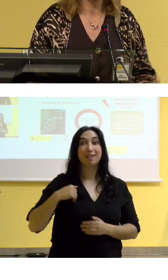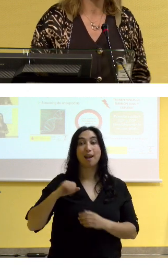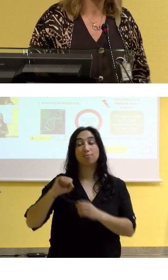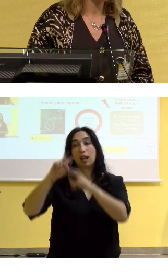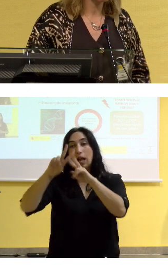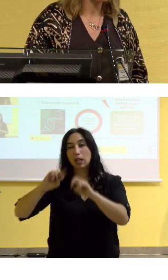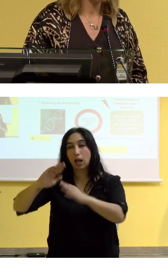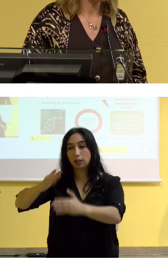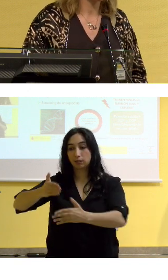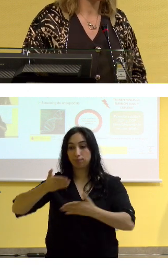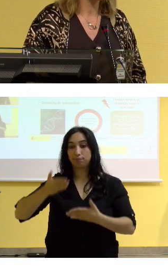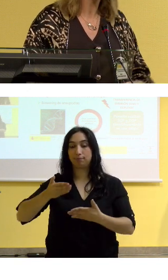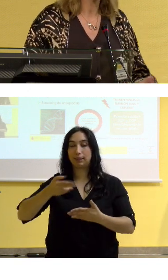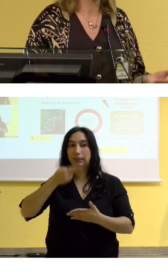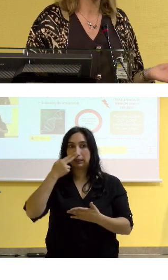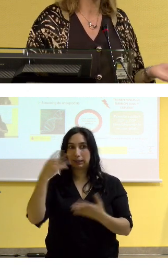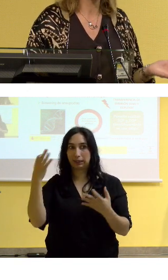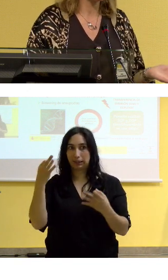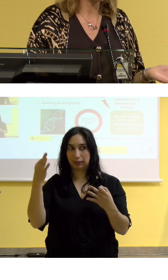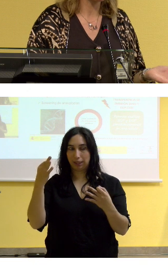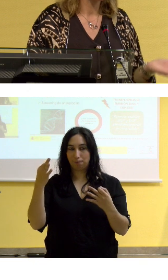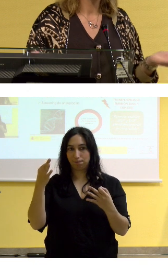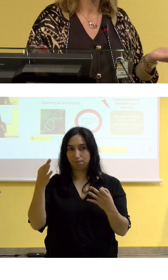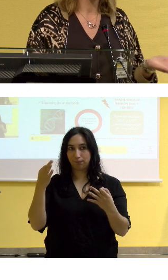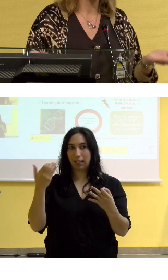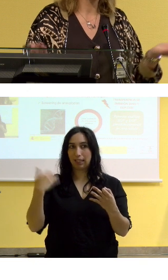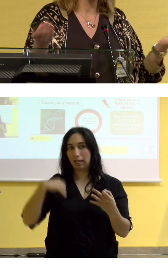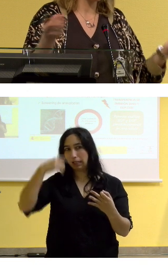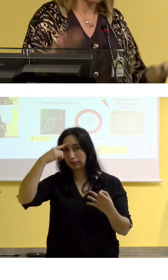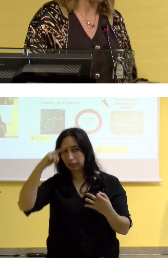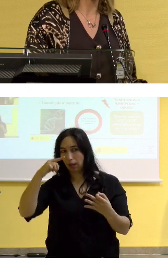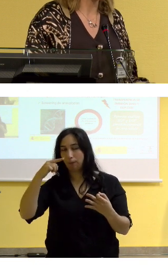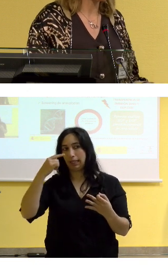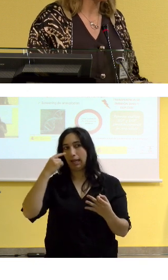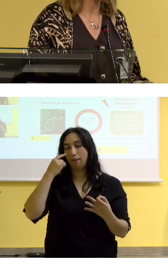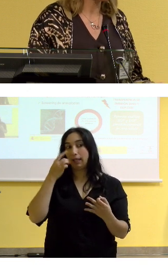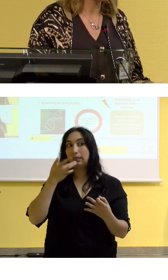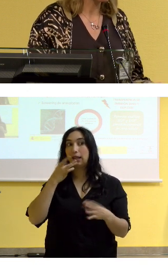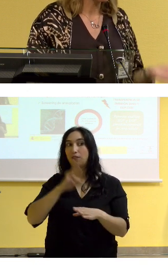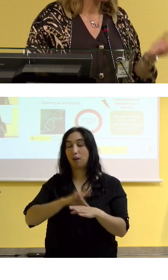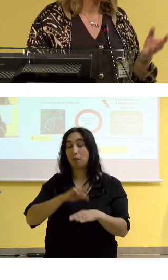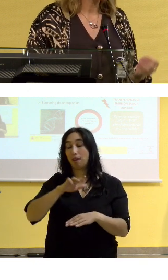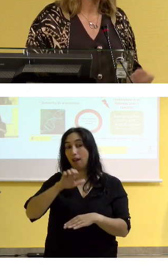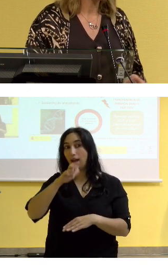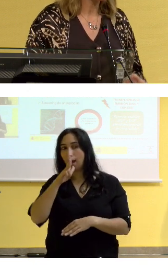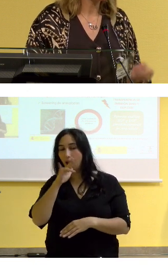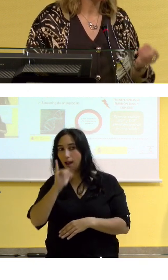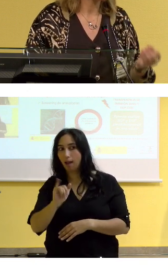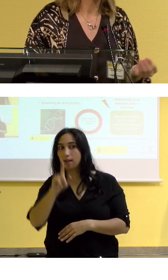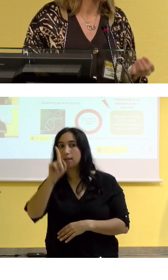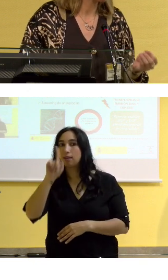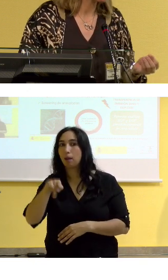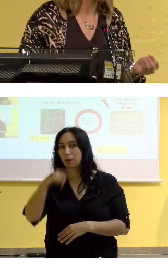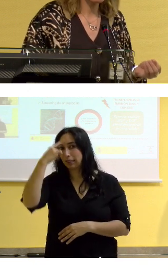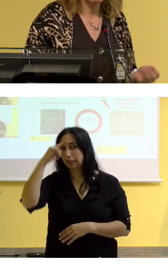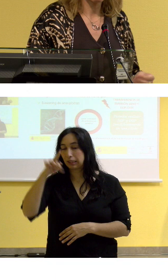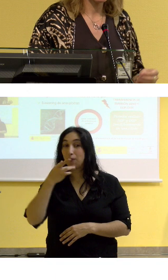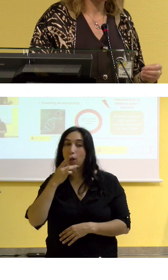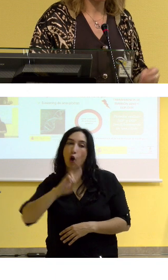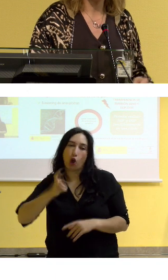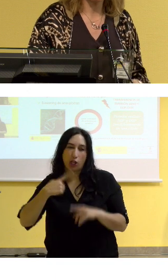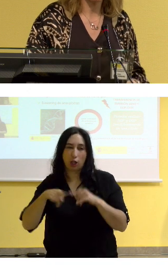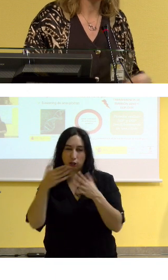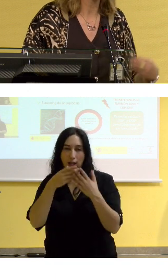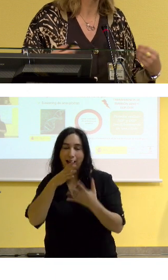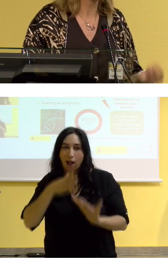lo interesante ahora es que no solo vamos a saber si es portador de la corea de Huntington, sino que aparte estudian una cosa que